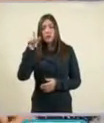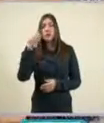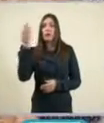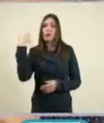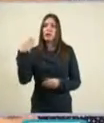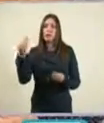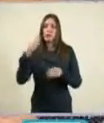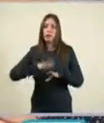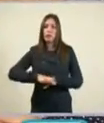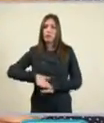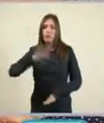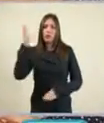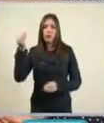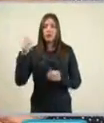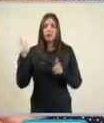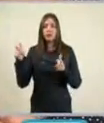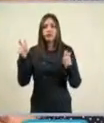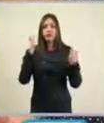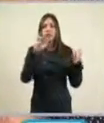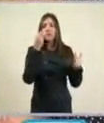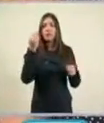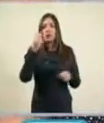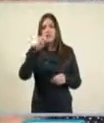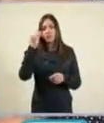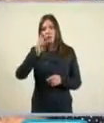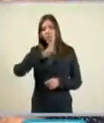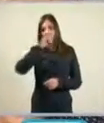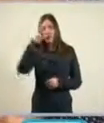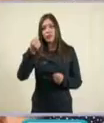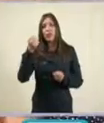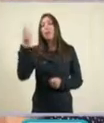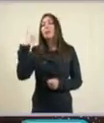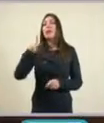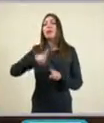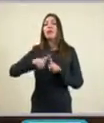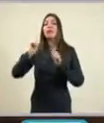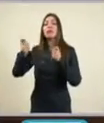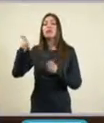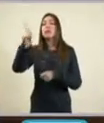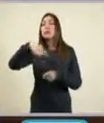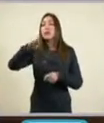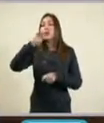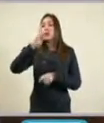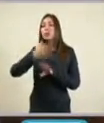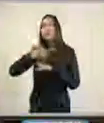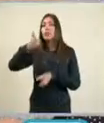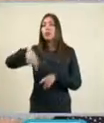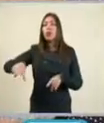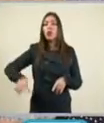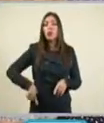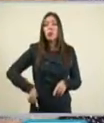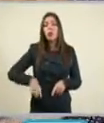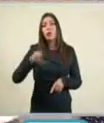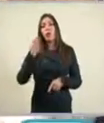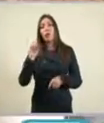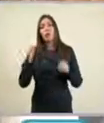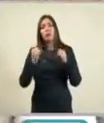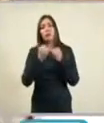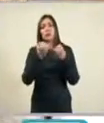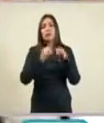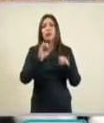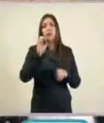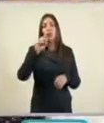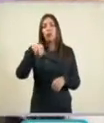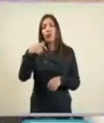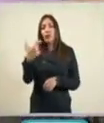Pero no podemos dejar esto nada más en manos de autoridades o de ONGs. Es que si esto es lo interesante, ¿no? Si nos